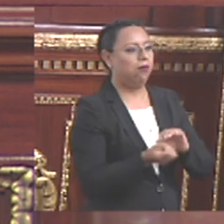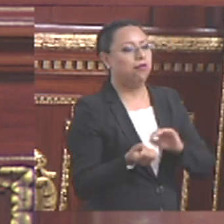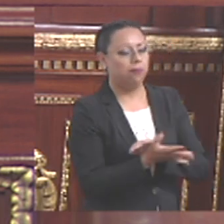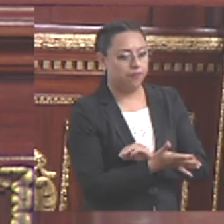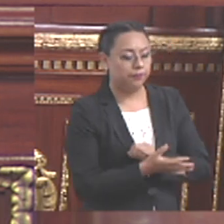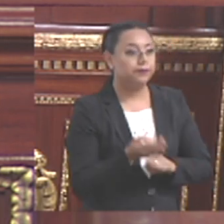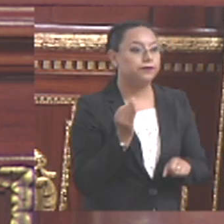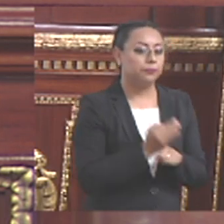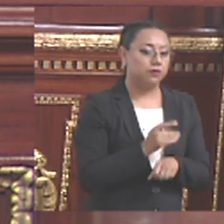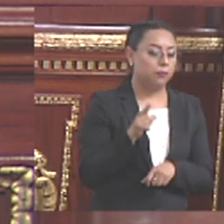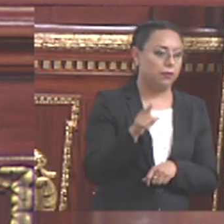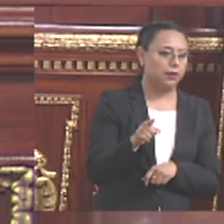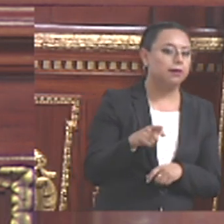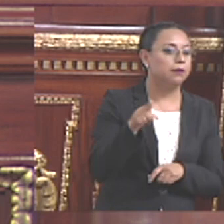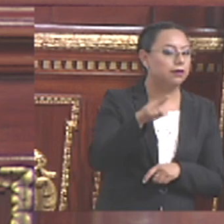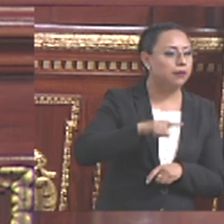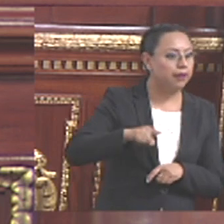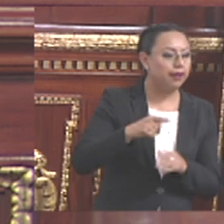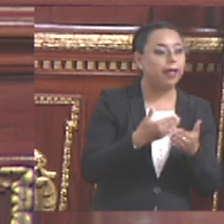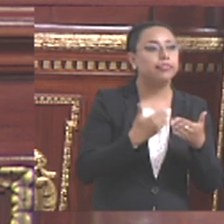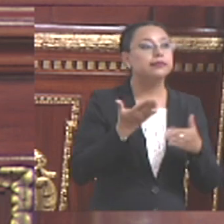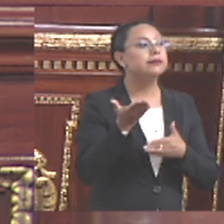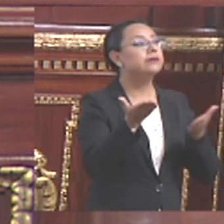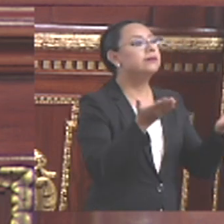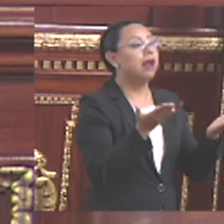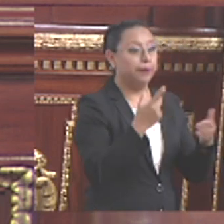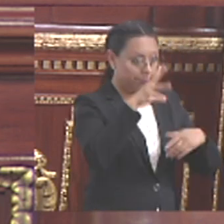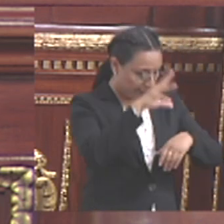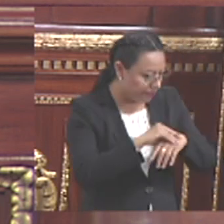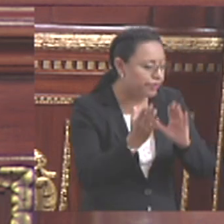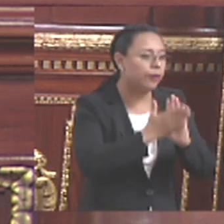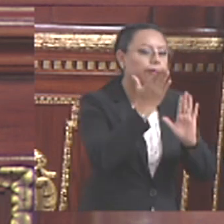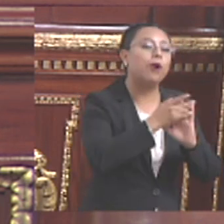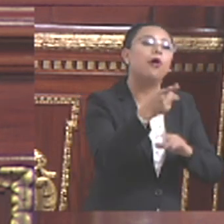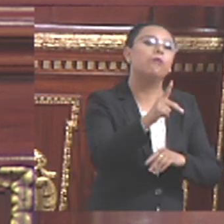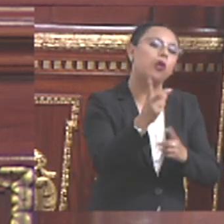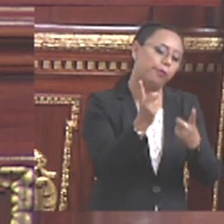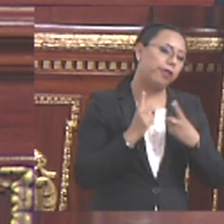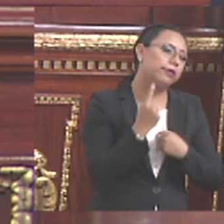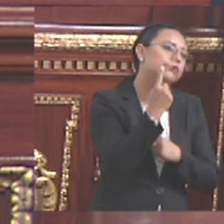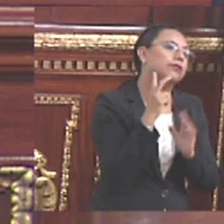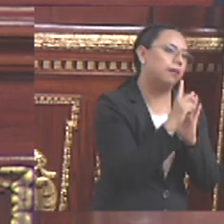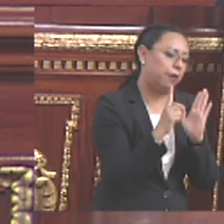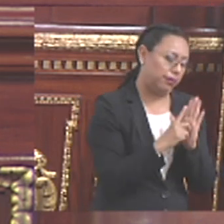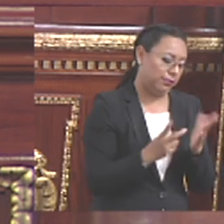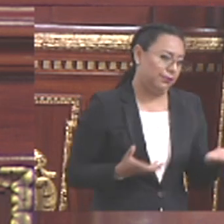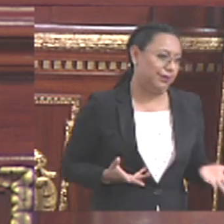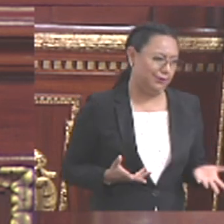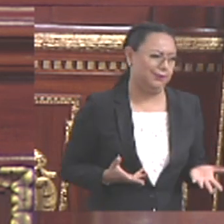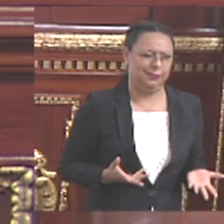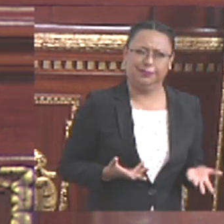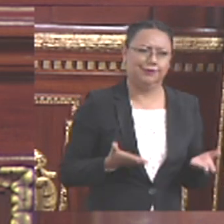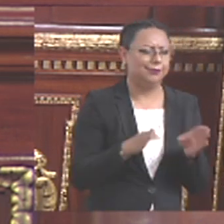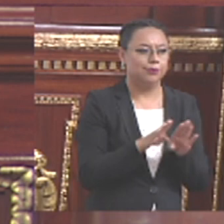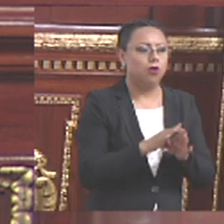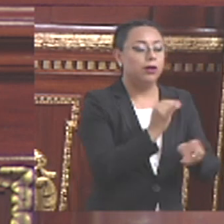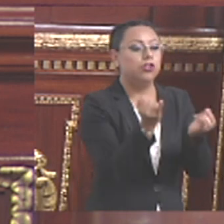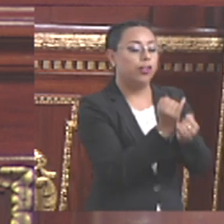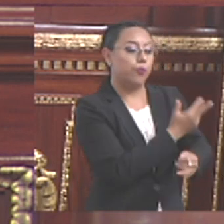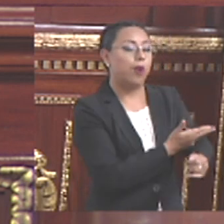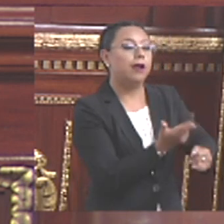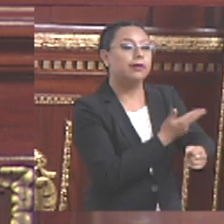pedir departamentos a cambio de licencias de construcción, además de gestionar, entre